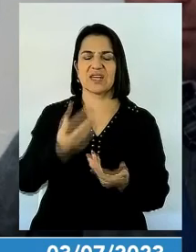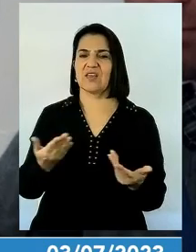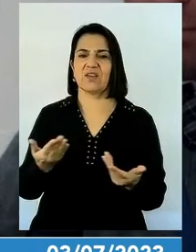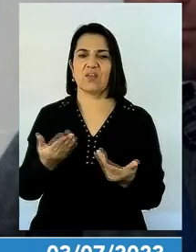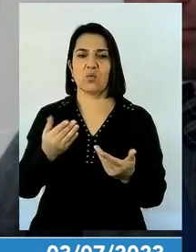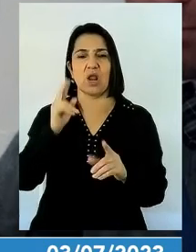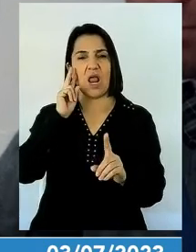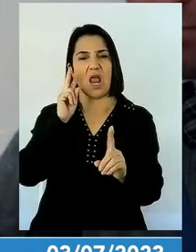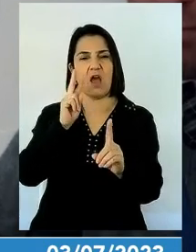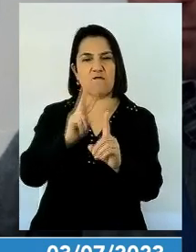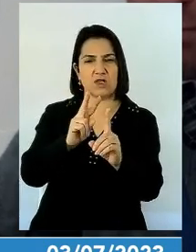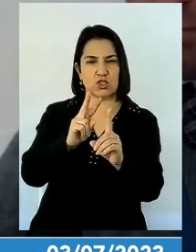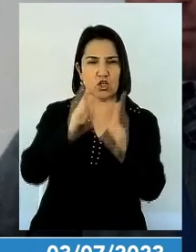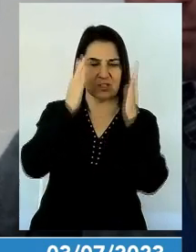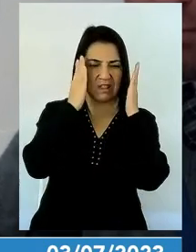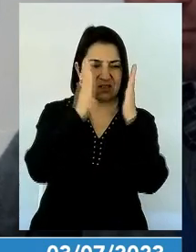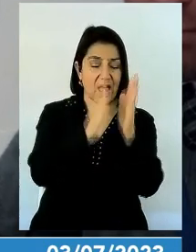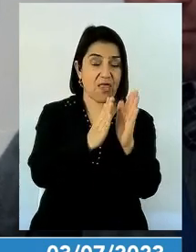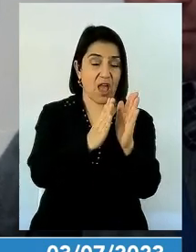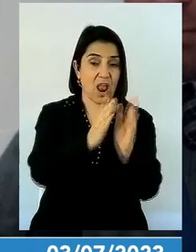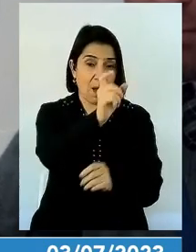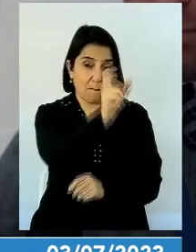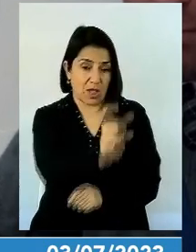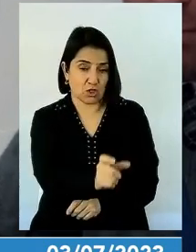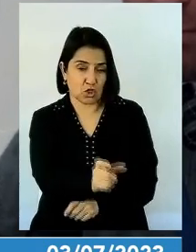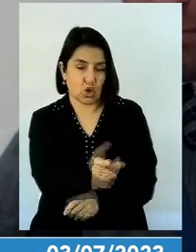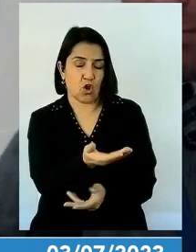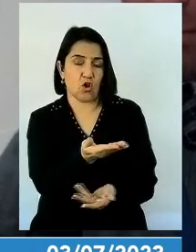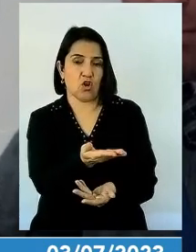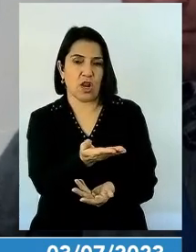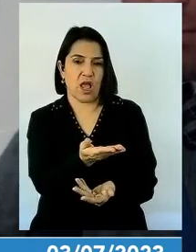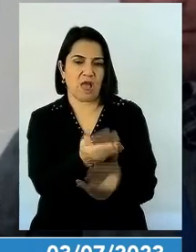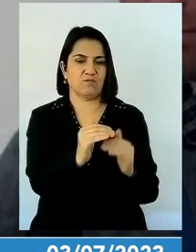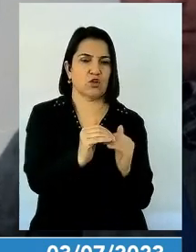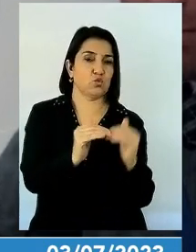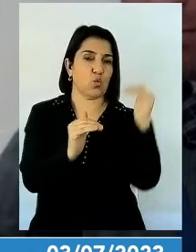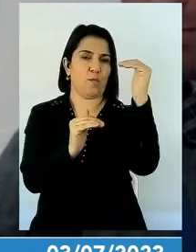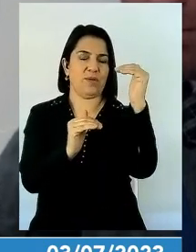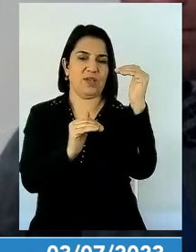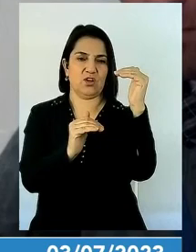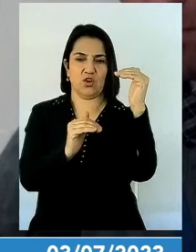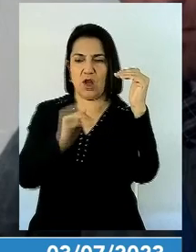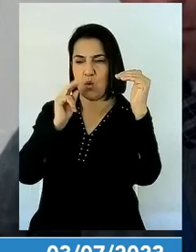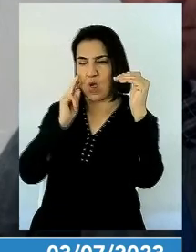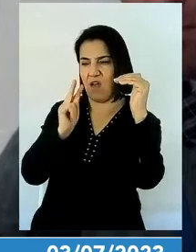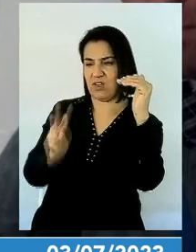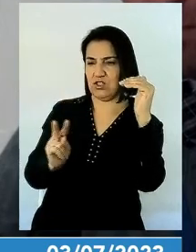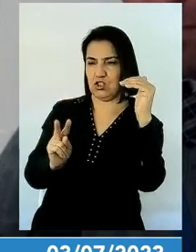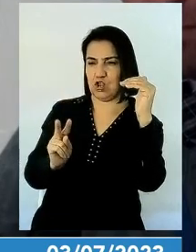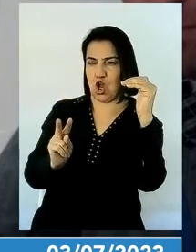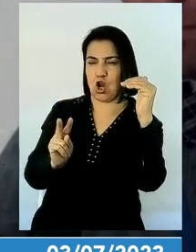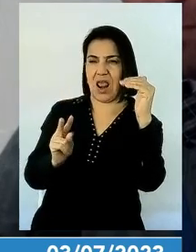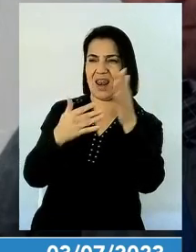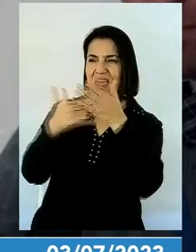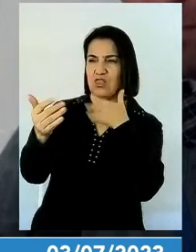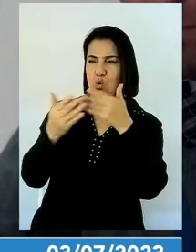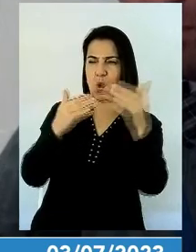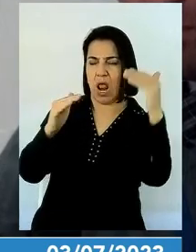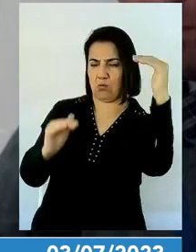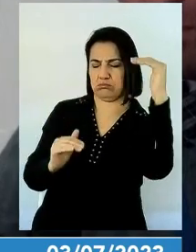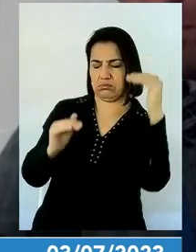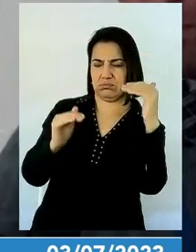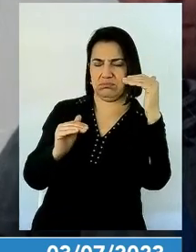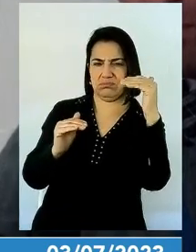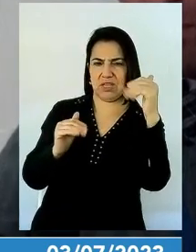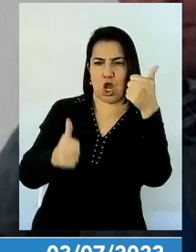en el hombre, que esa sea superior a una visión centrada en los ecosistemas, como que compitan una con la